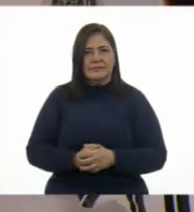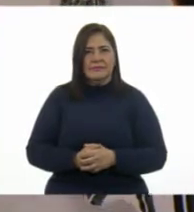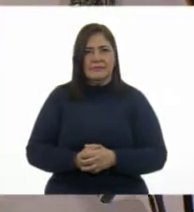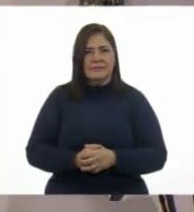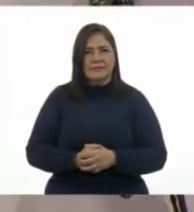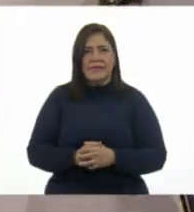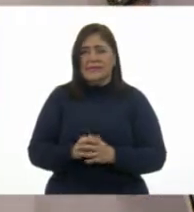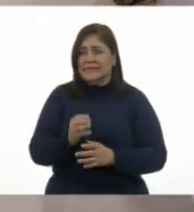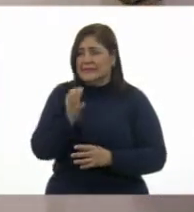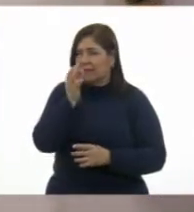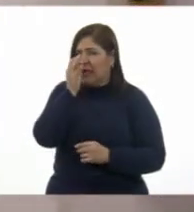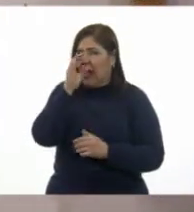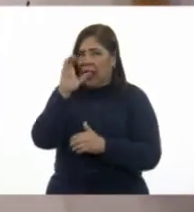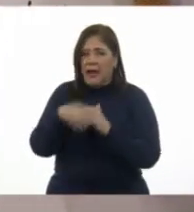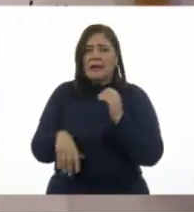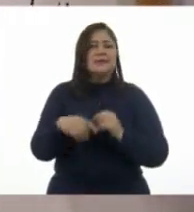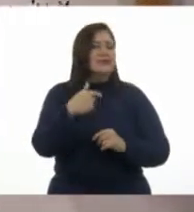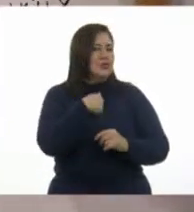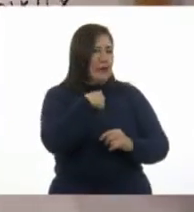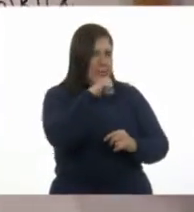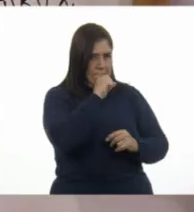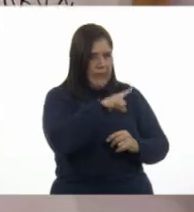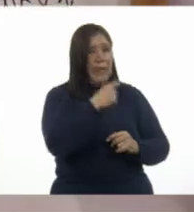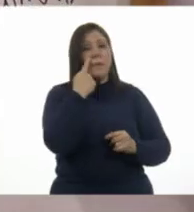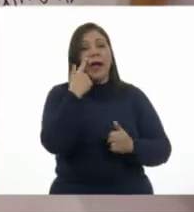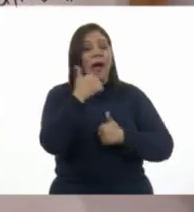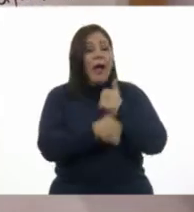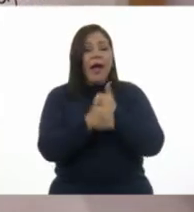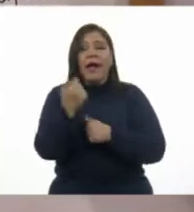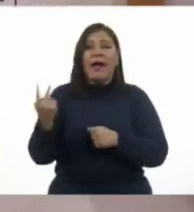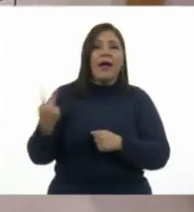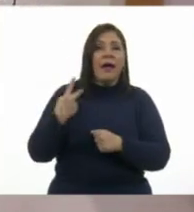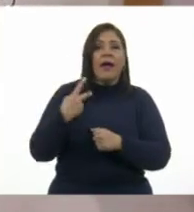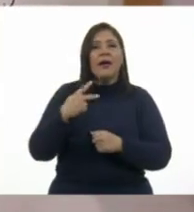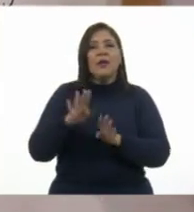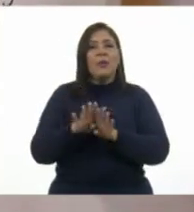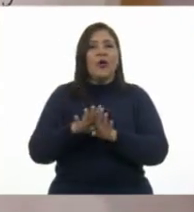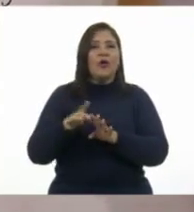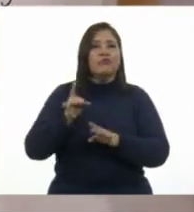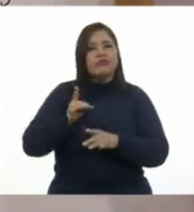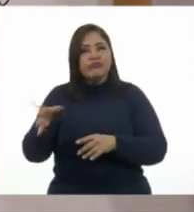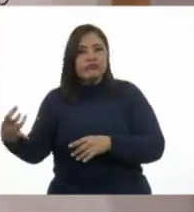Ya casi acabo, maestra. Ya, yo también. A ver quién gana.